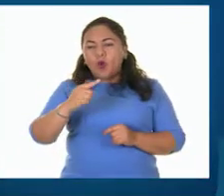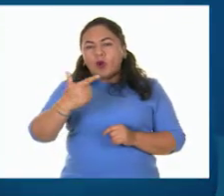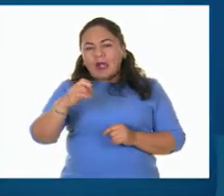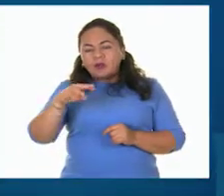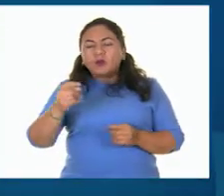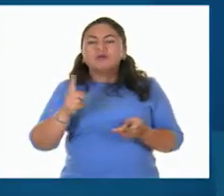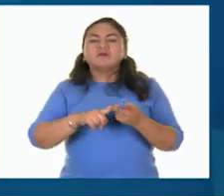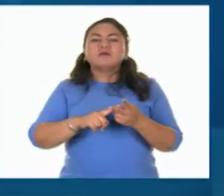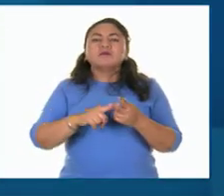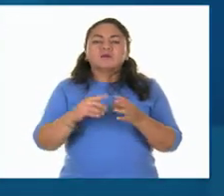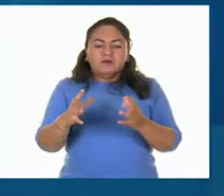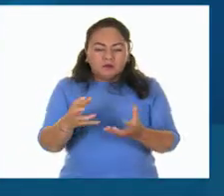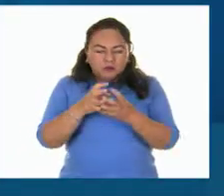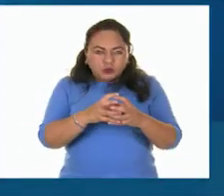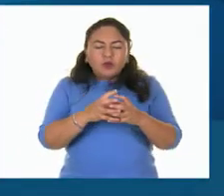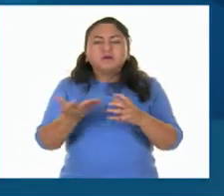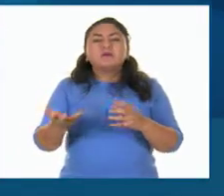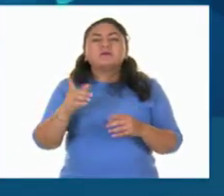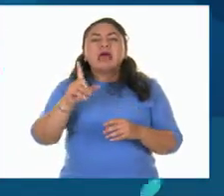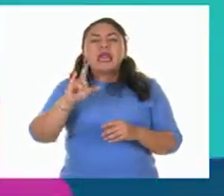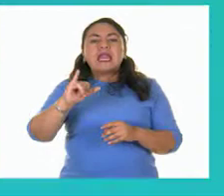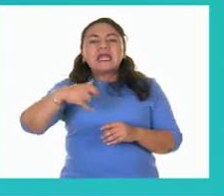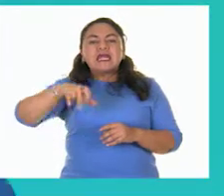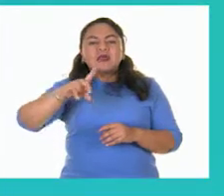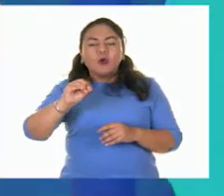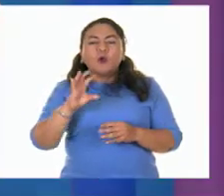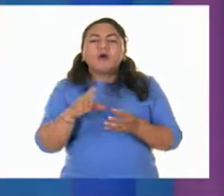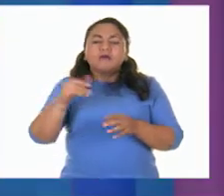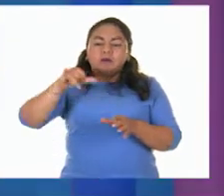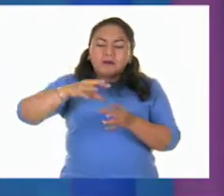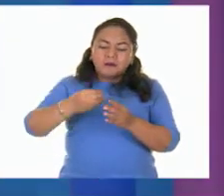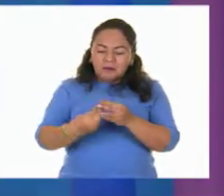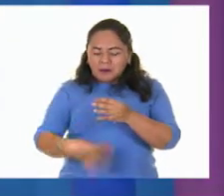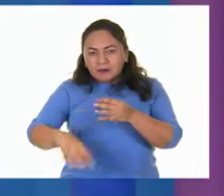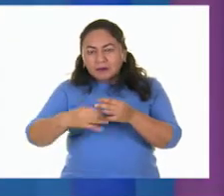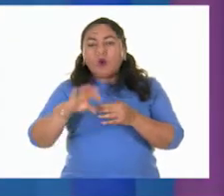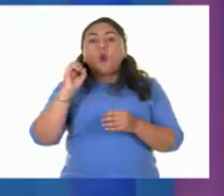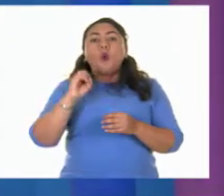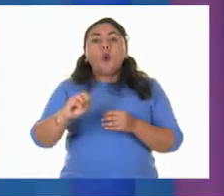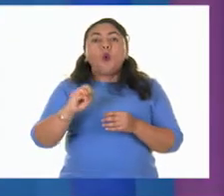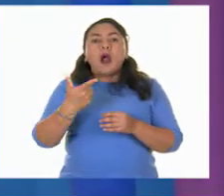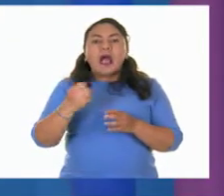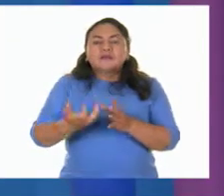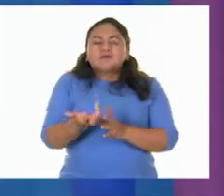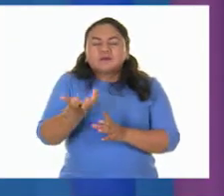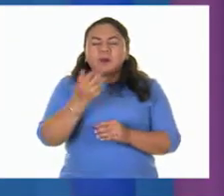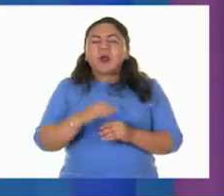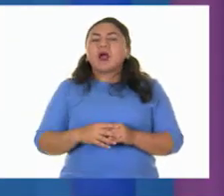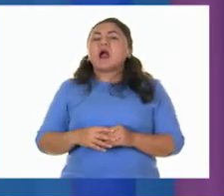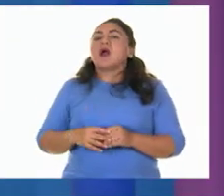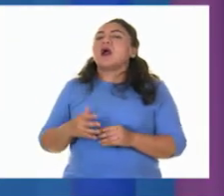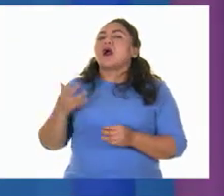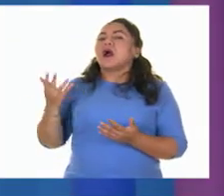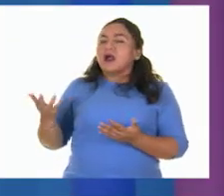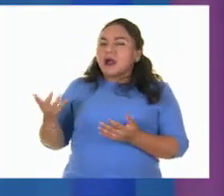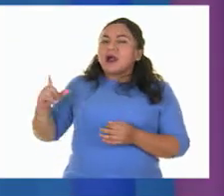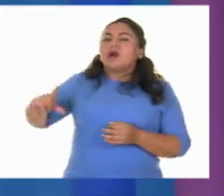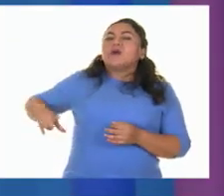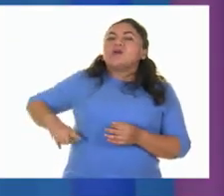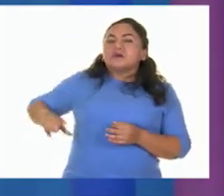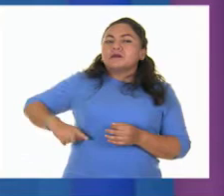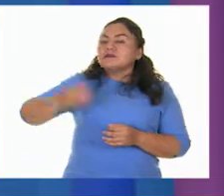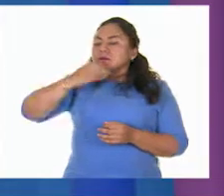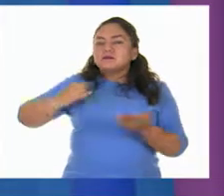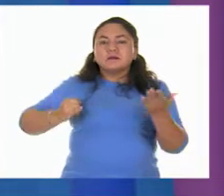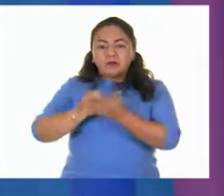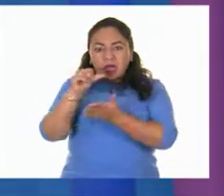sólidos, líquidos y gaseosos. Oh, entonces el gobierno de Cárdenas respaldó la expropiación petrolera